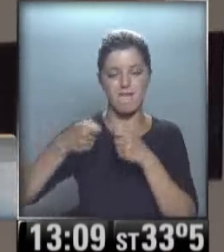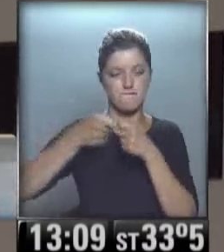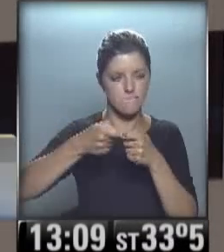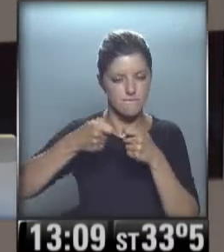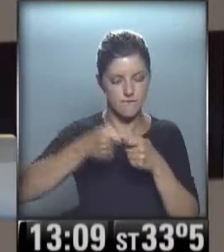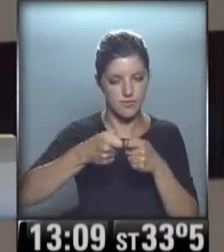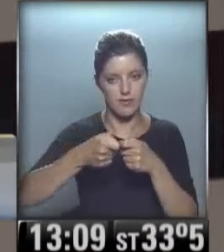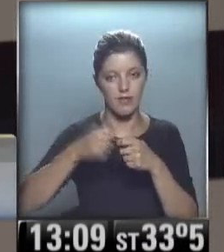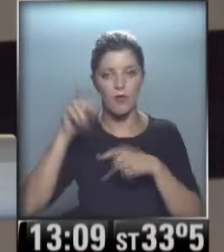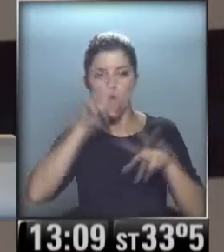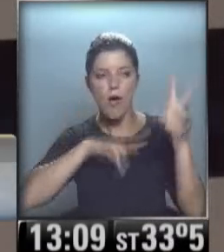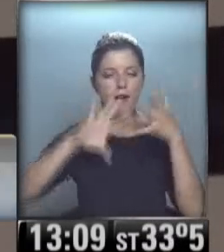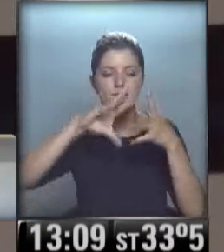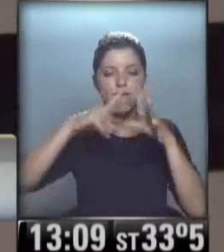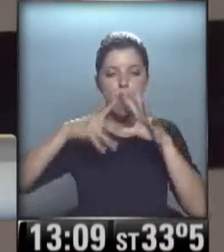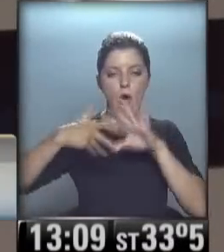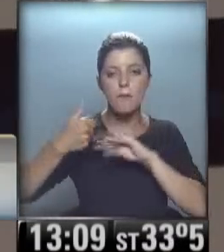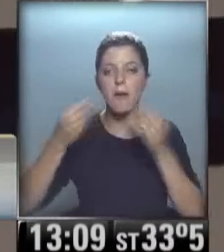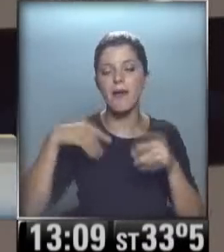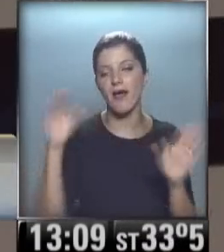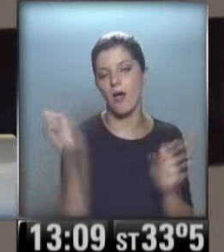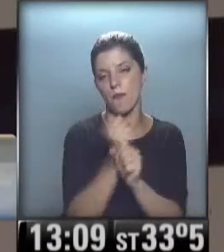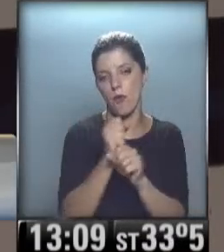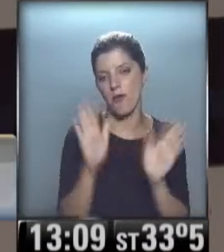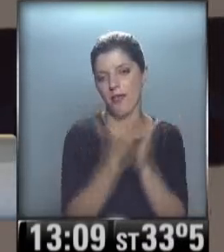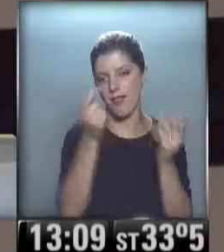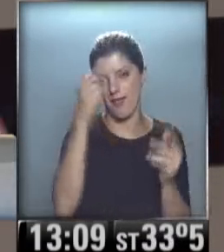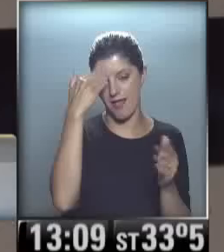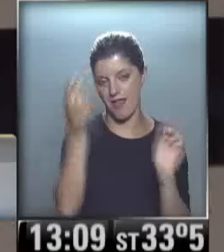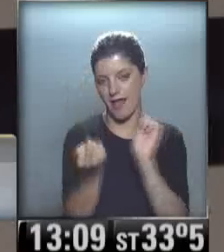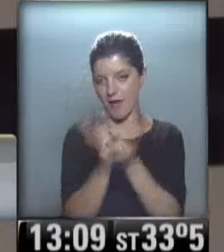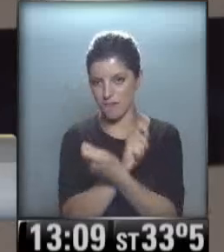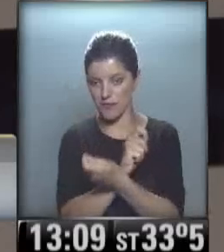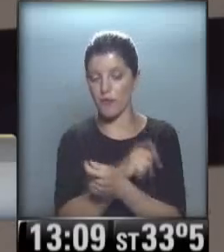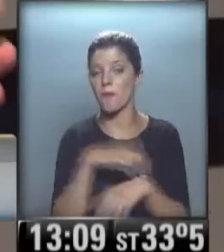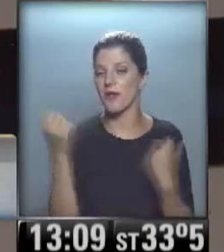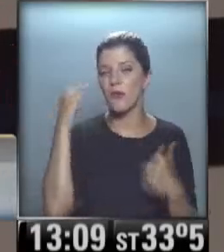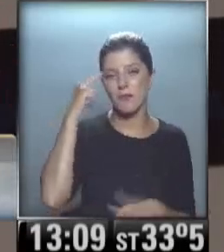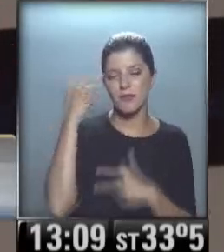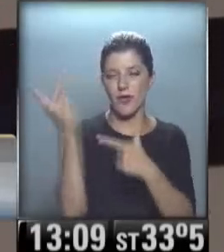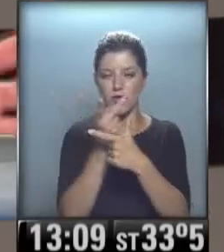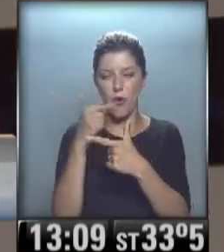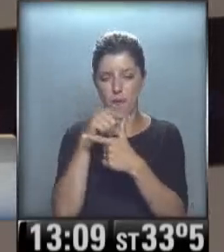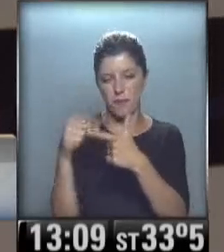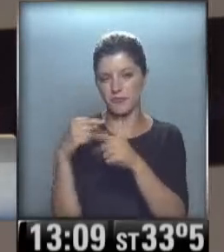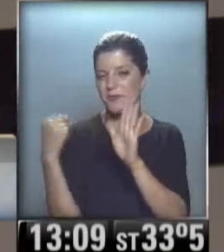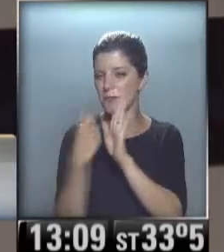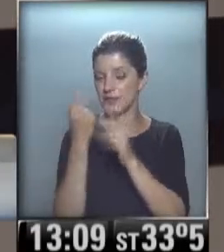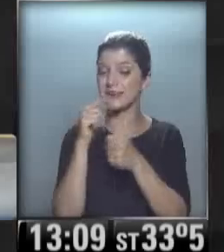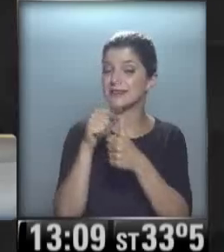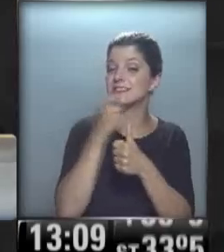buscar algún otro mecanismo para hacerlo si no lo consigue en el parlamento Por eso digo creo que hay como dos cuestiones claves si quieres si